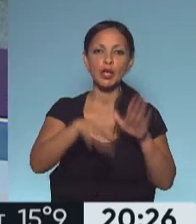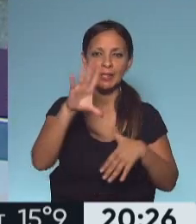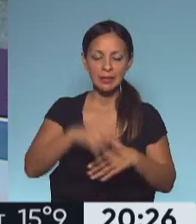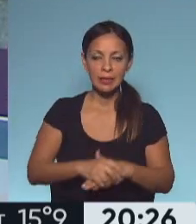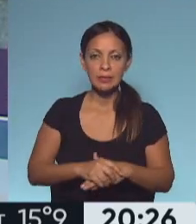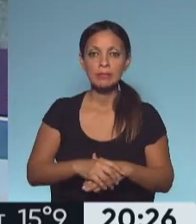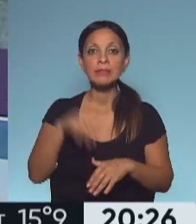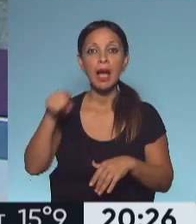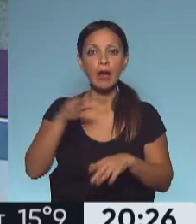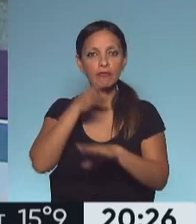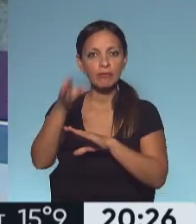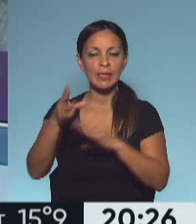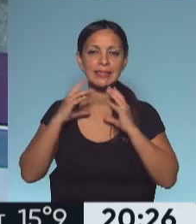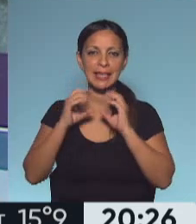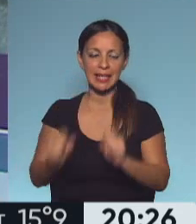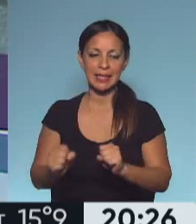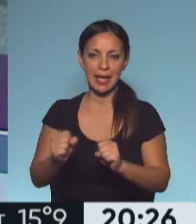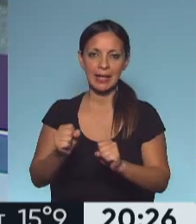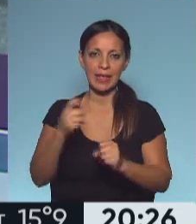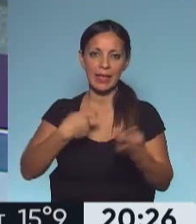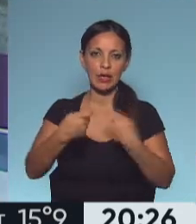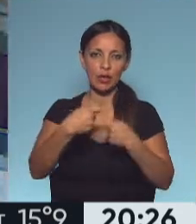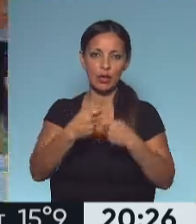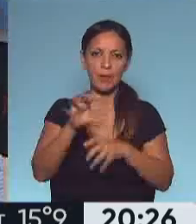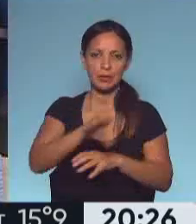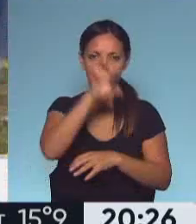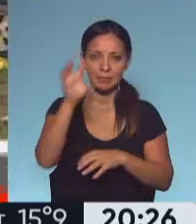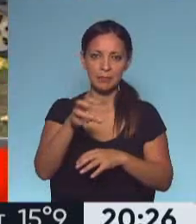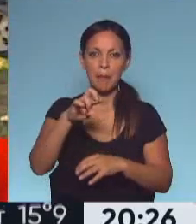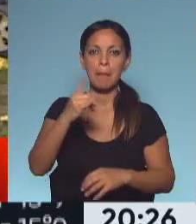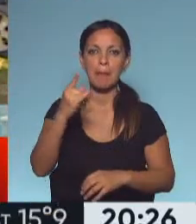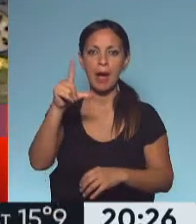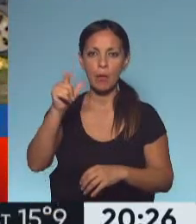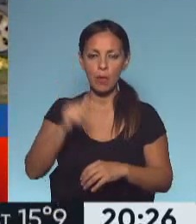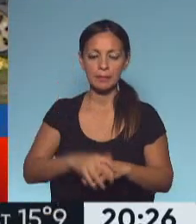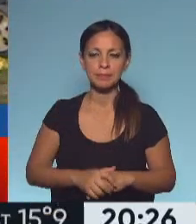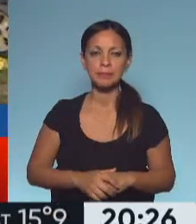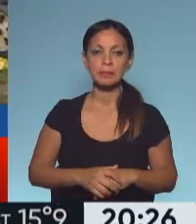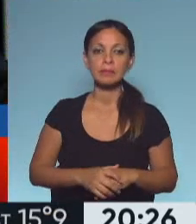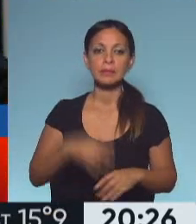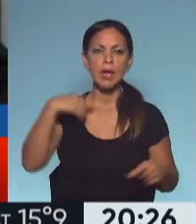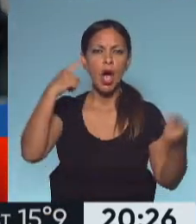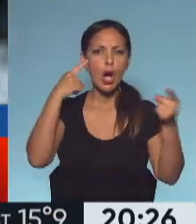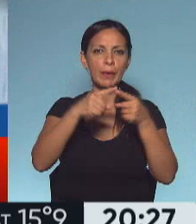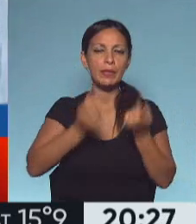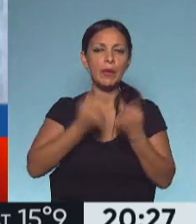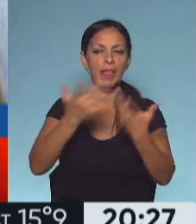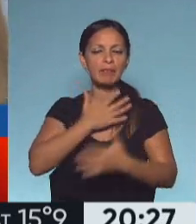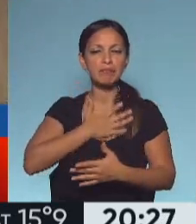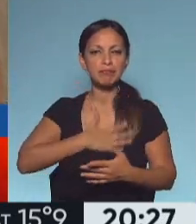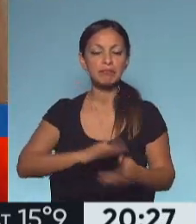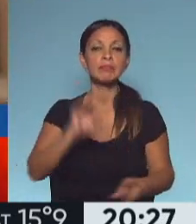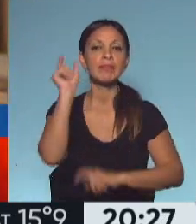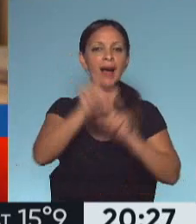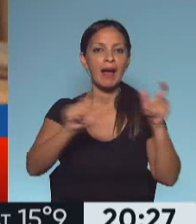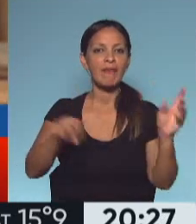fue recorrido por la secretaria de Comercio Interior, Paula Español. La iniciativa busca dar alivio a las familias que van a encontrar